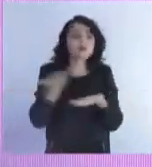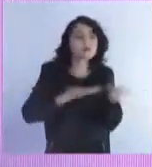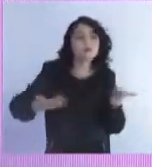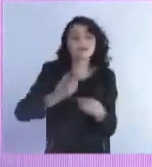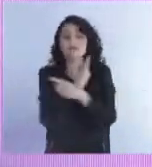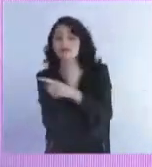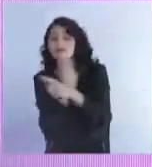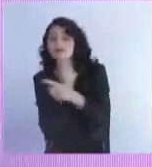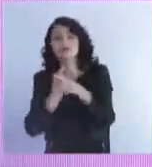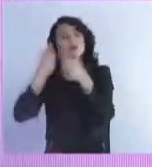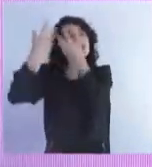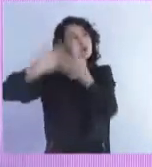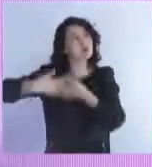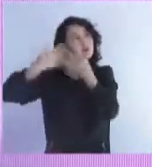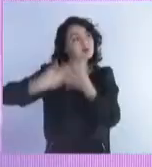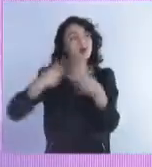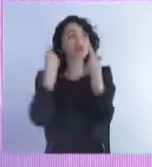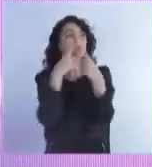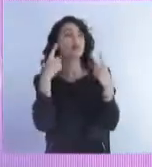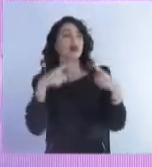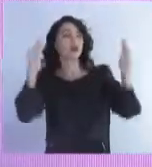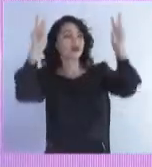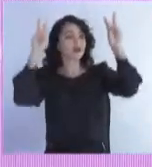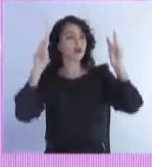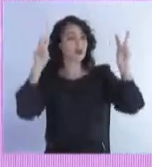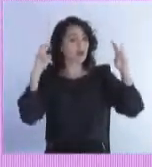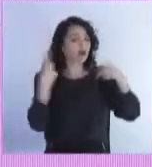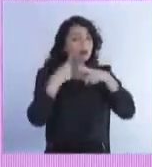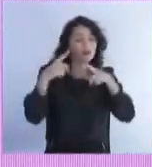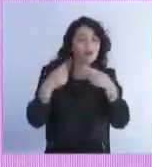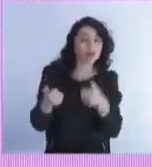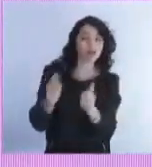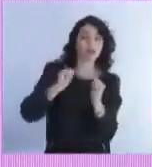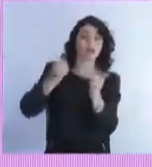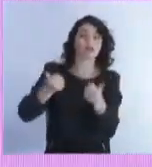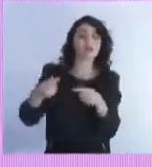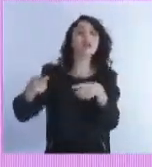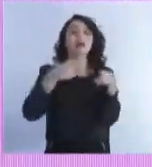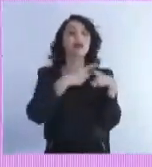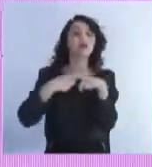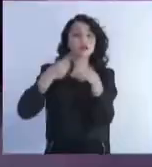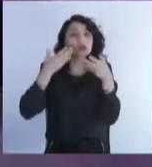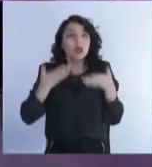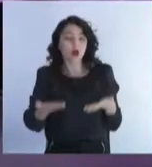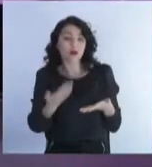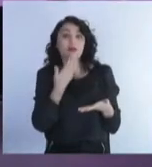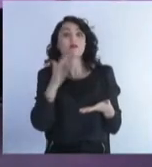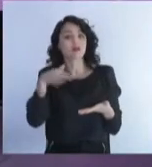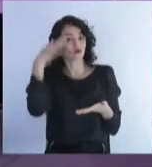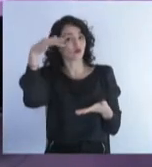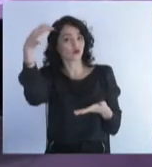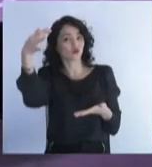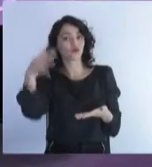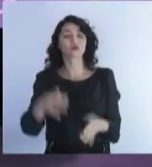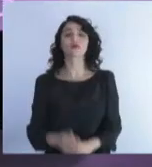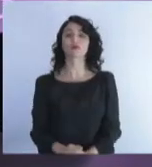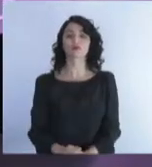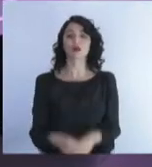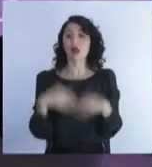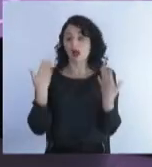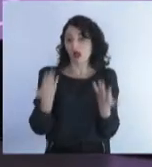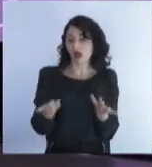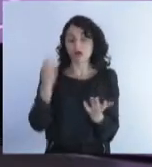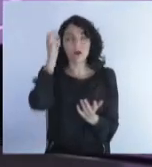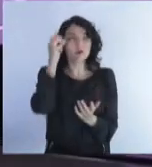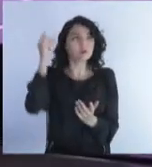reflexionar sobre esos temas y tendencias que representan desafíos para la sociedad en el presente y en el futuro. Esta iniciativa